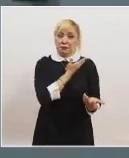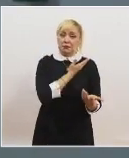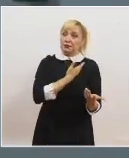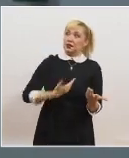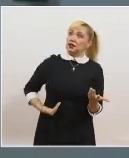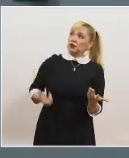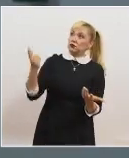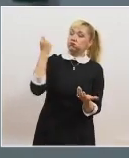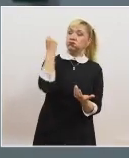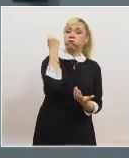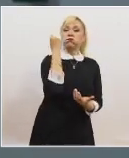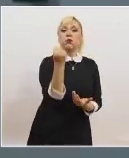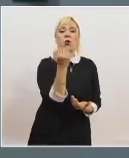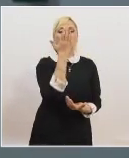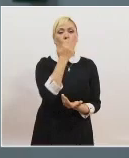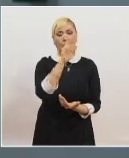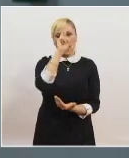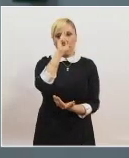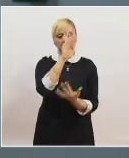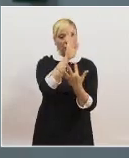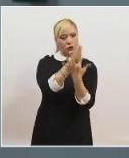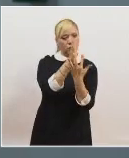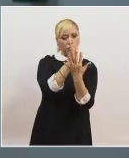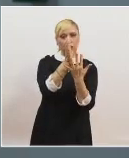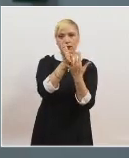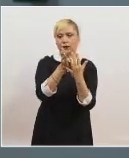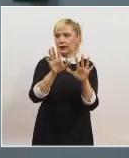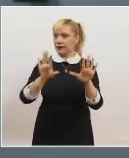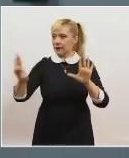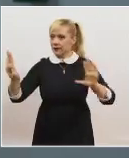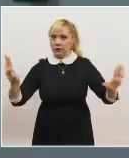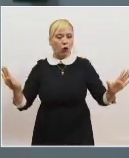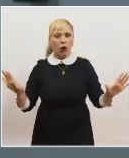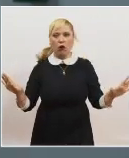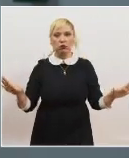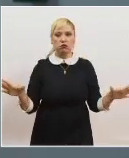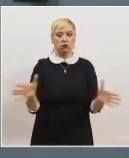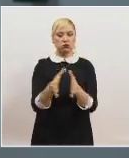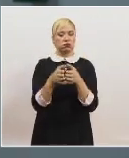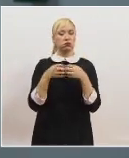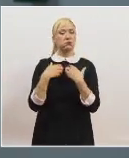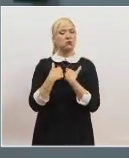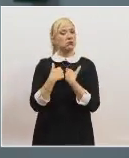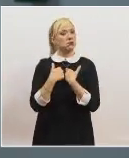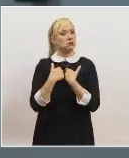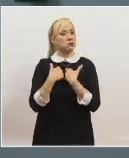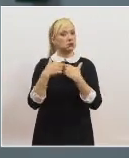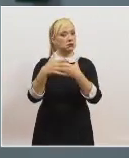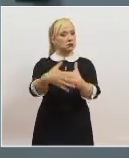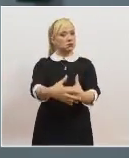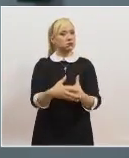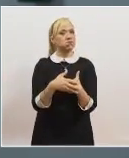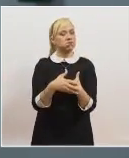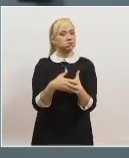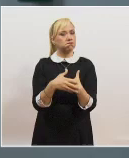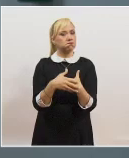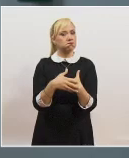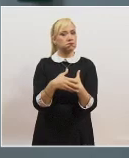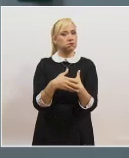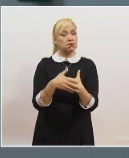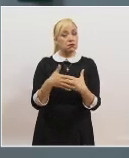sin república. Cualquier obstáculo que aparezca en el ejercicio del poder